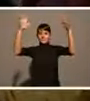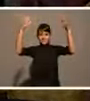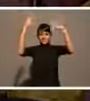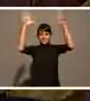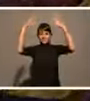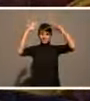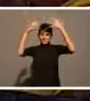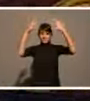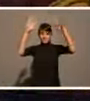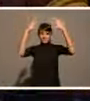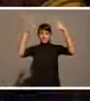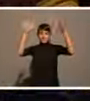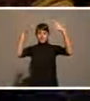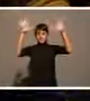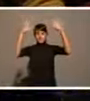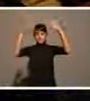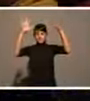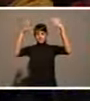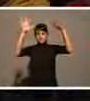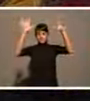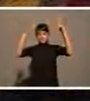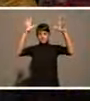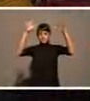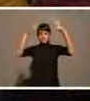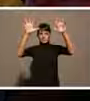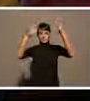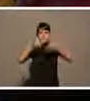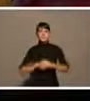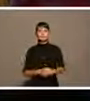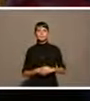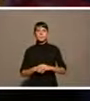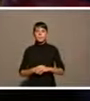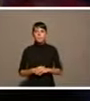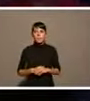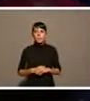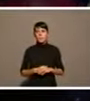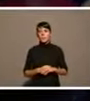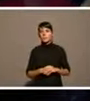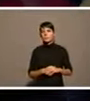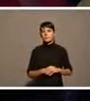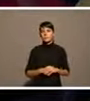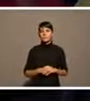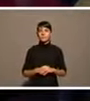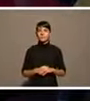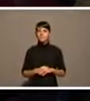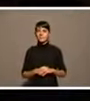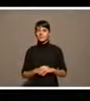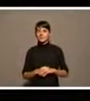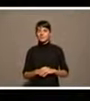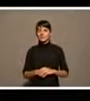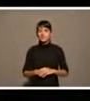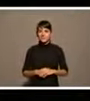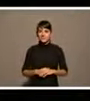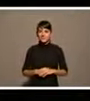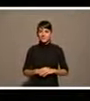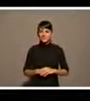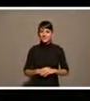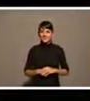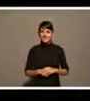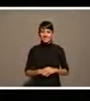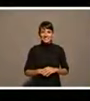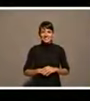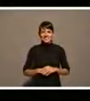Bueno, pues aquí están, como una locomotora sobre el escenario, Las Burlonas, dirigidas por Adela Peña y con la representación